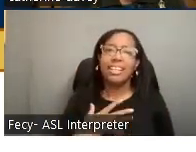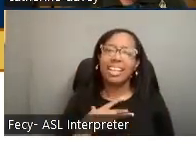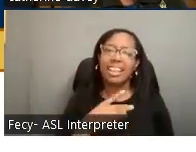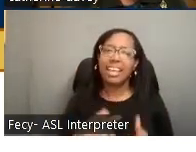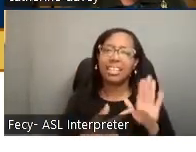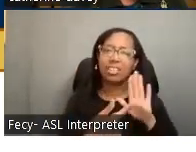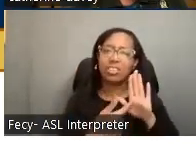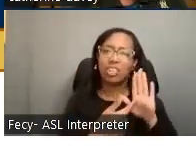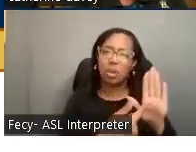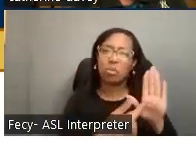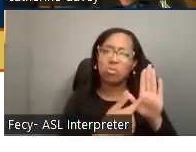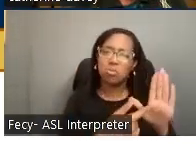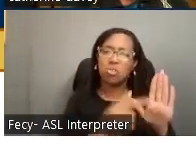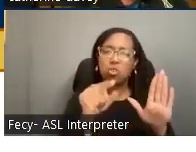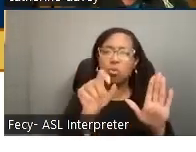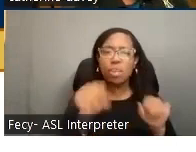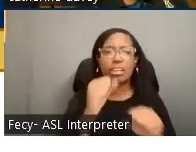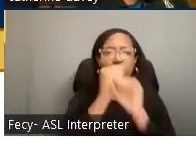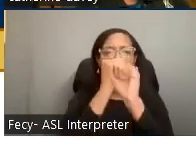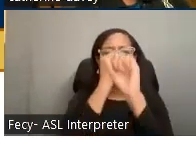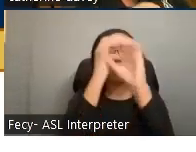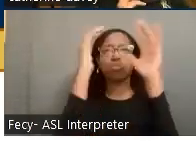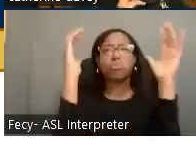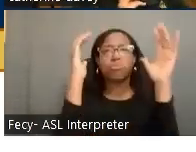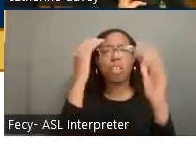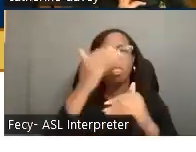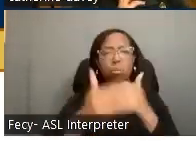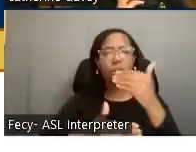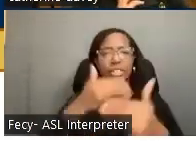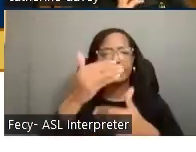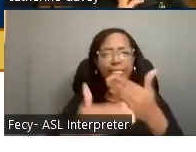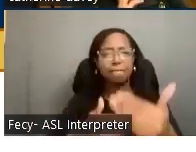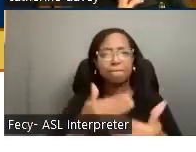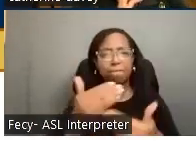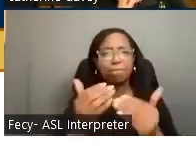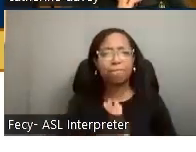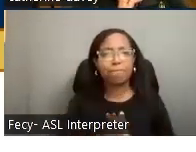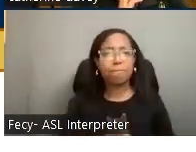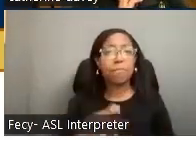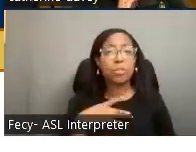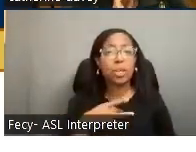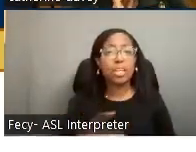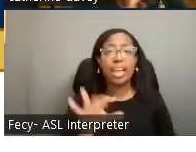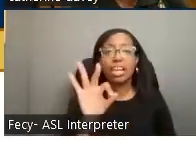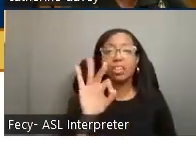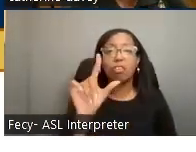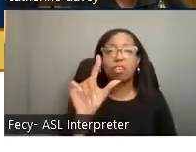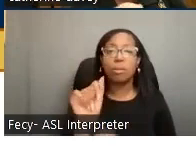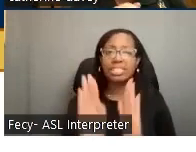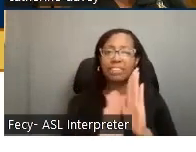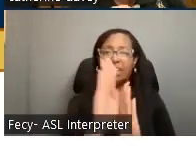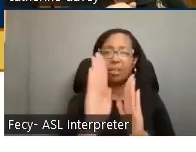A mí me gusta tener siempre un buen gráfico, así ustedes pueden tener una imagen mental acerca de cómo funciona esto. Entonces, me